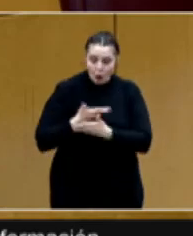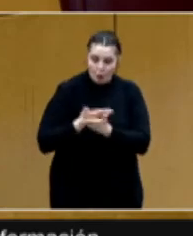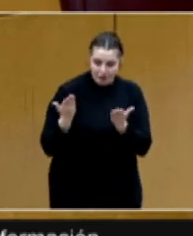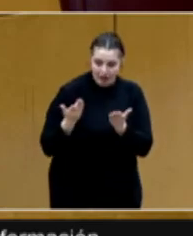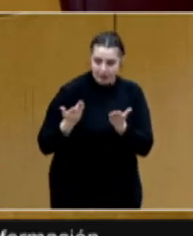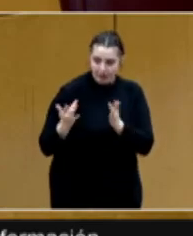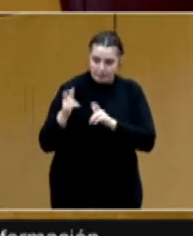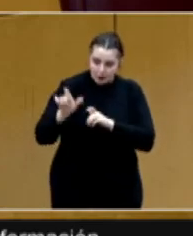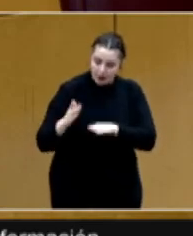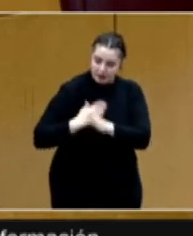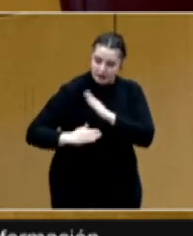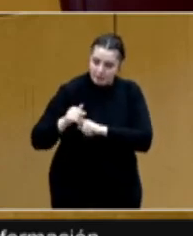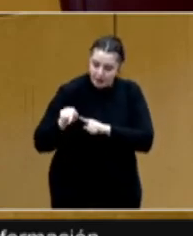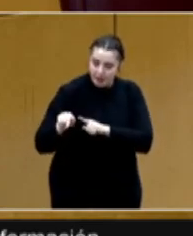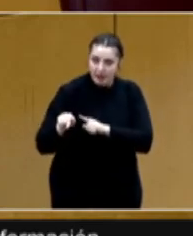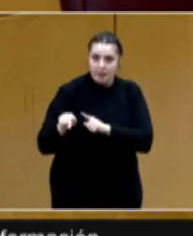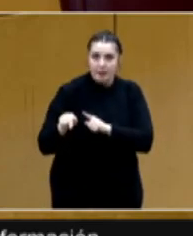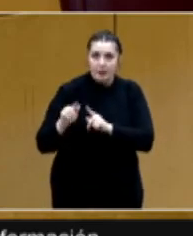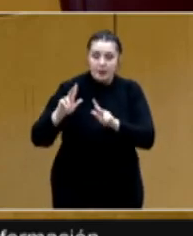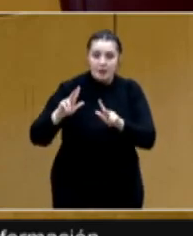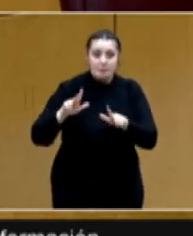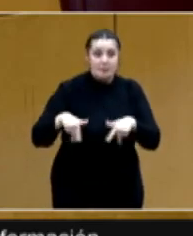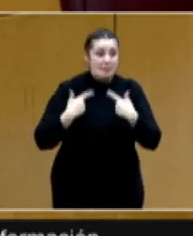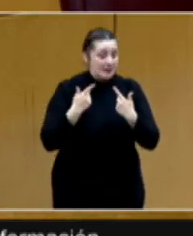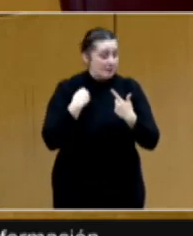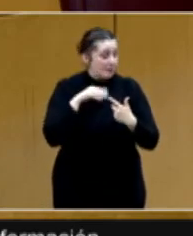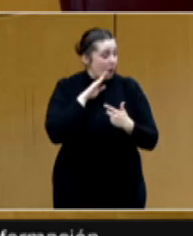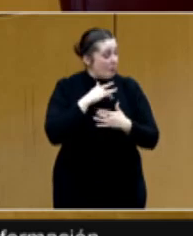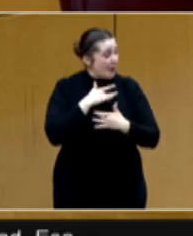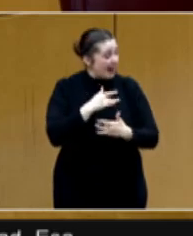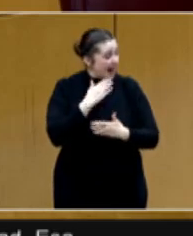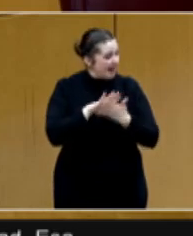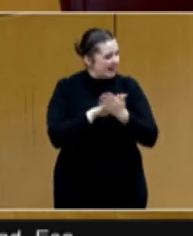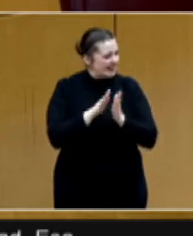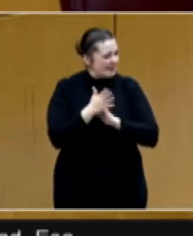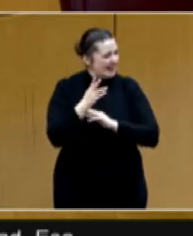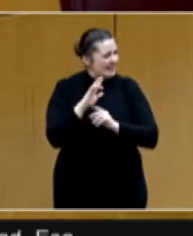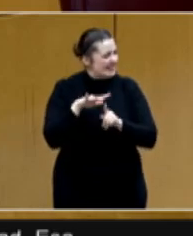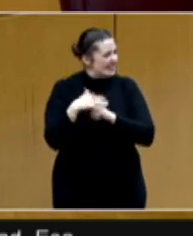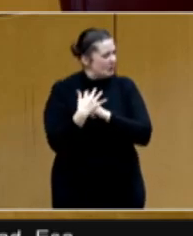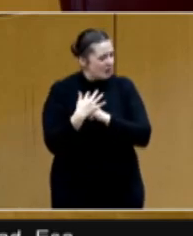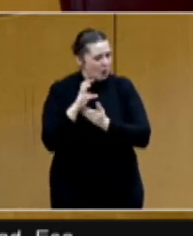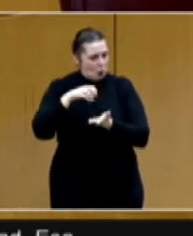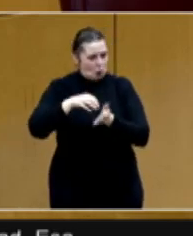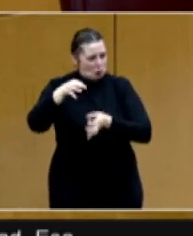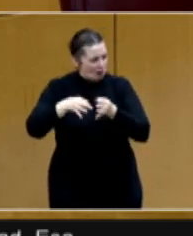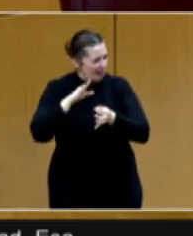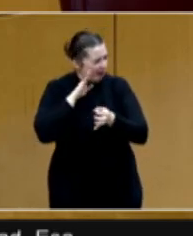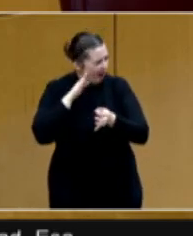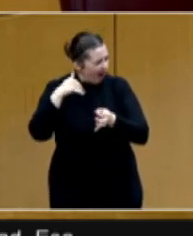permitir vamos lo que decía María al principio no de esa situación en una sala de juzgado